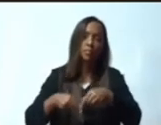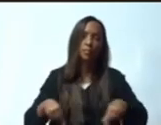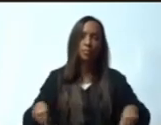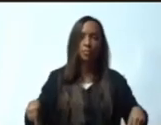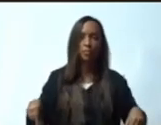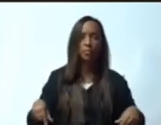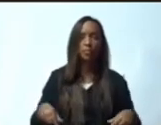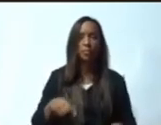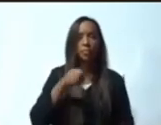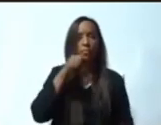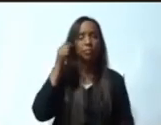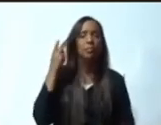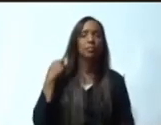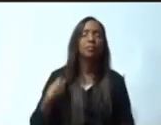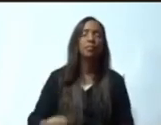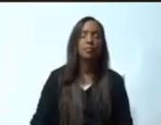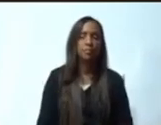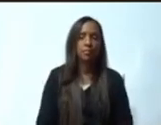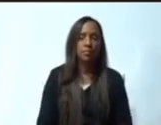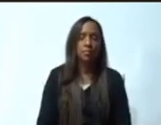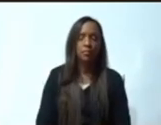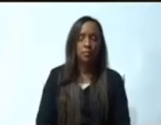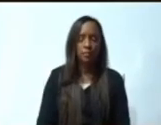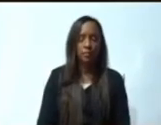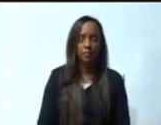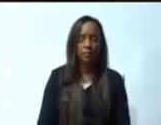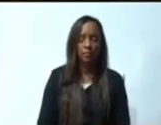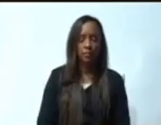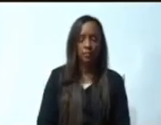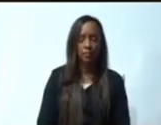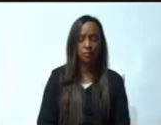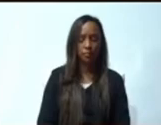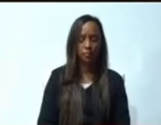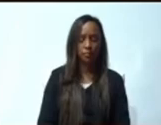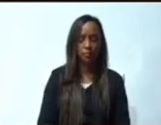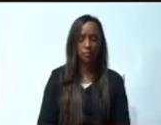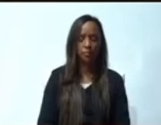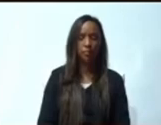Buenos días, honorable presidente, bufete directivo,